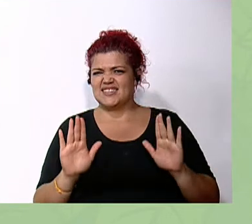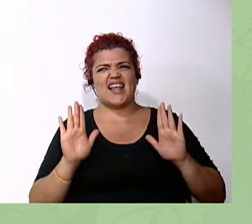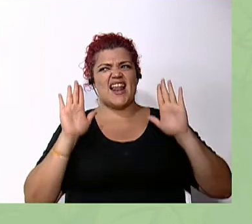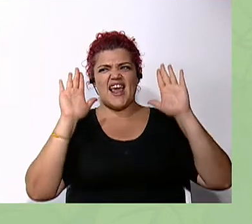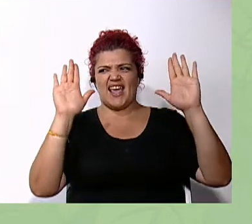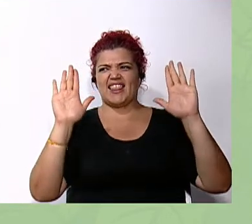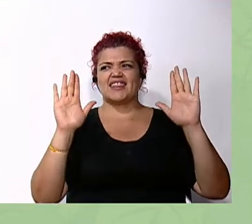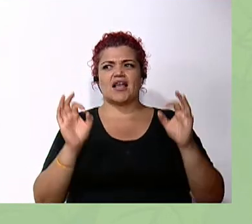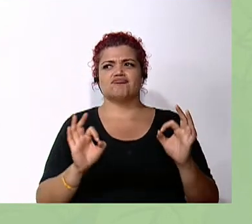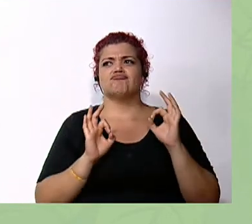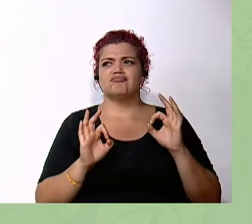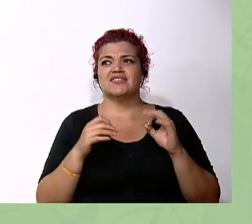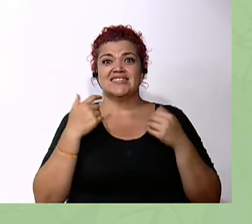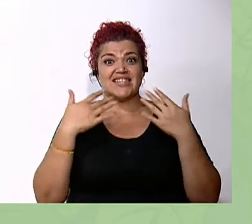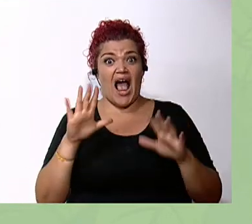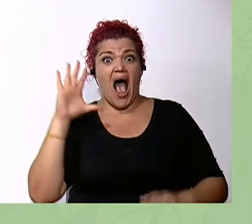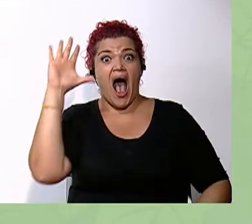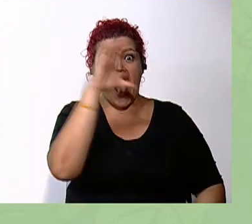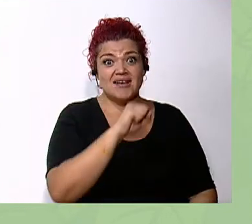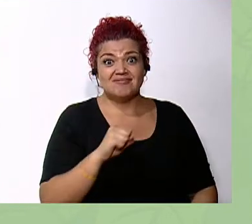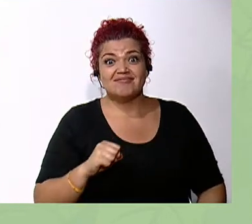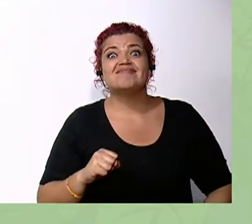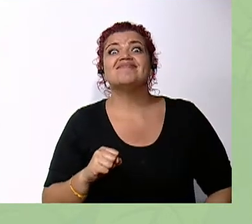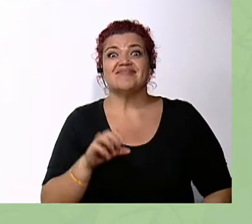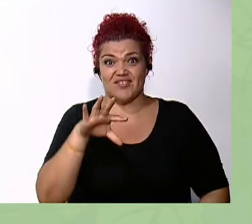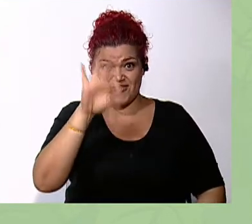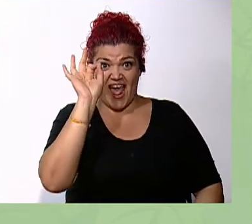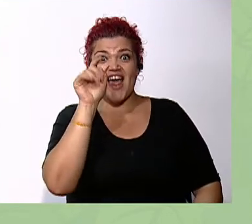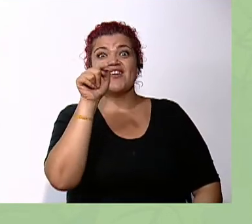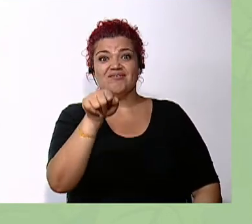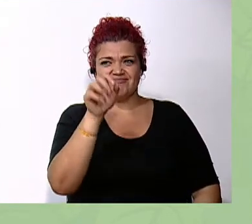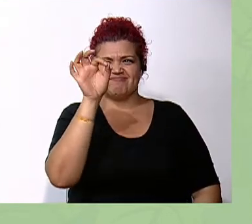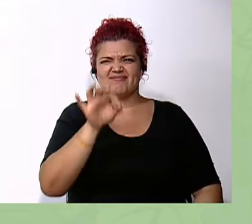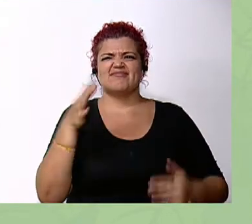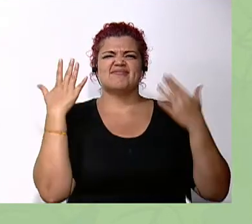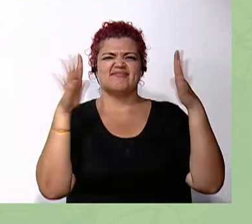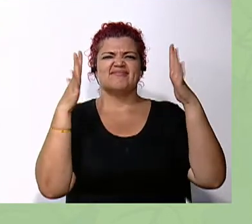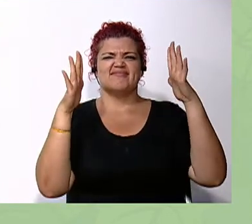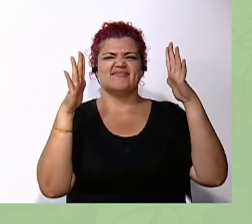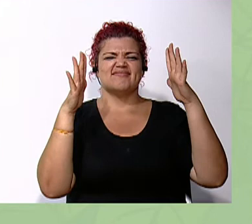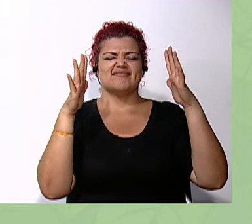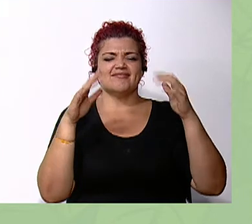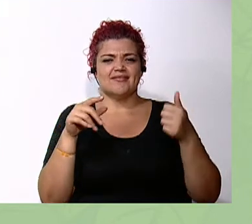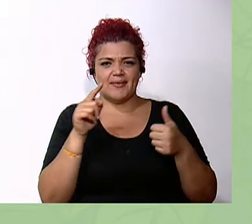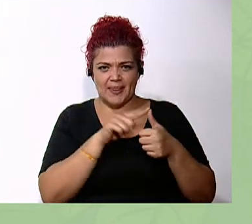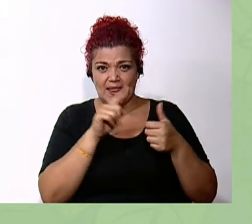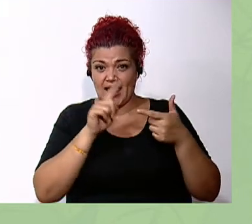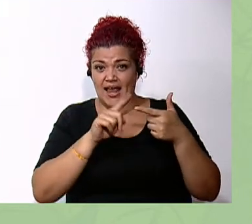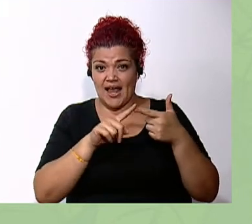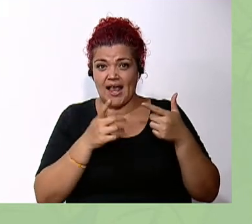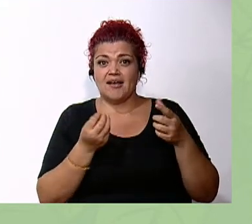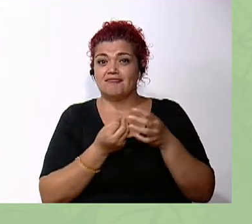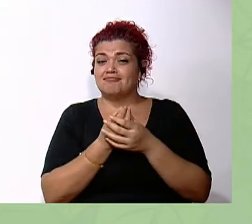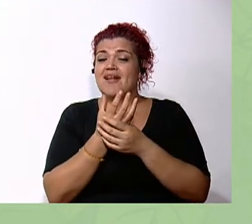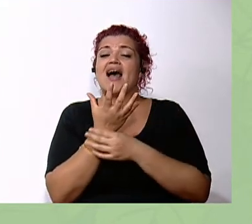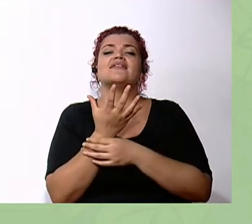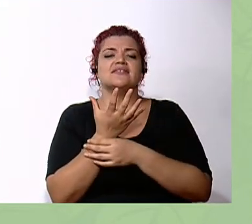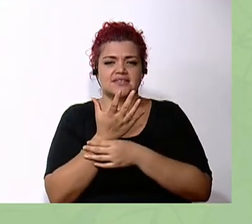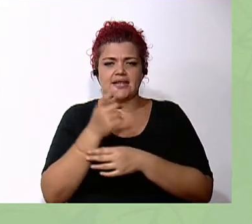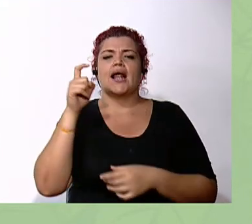Excelente, muy bien. ¿Ya la encontraron? Muy bien, ahí está la palabra luz. Las plantas